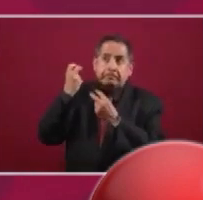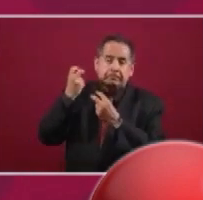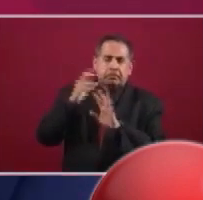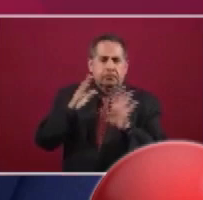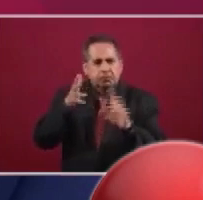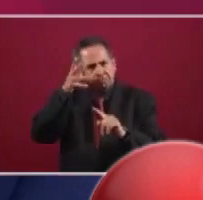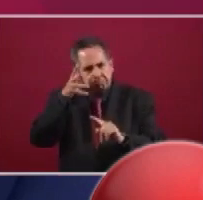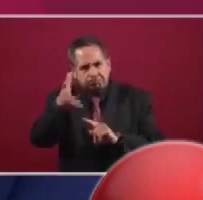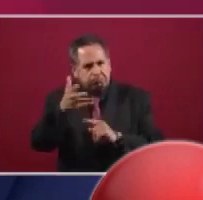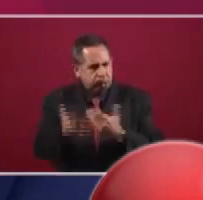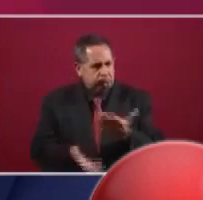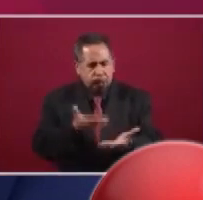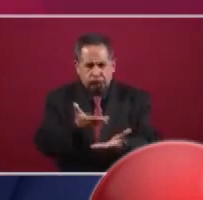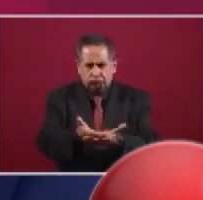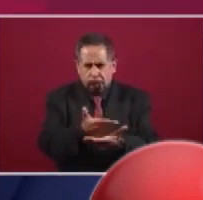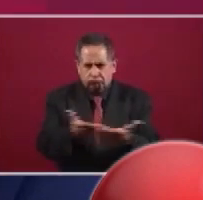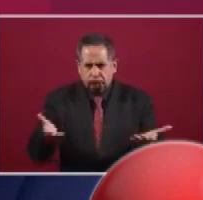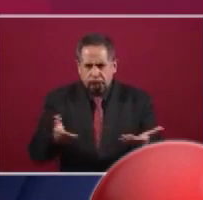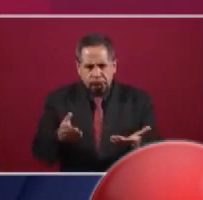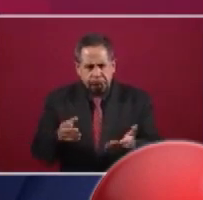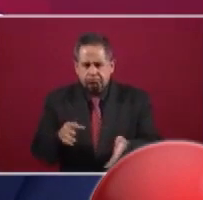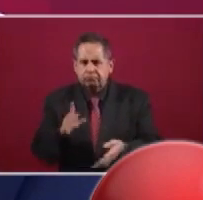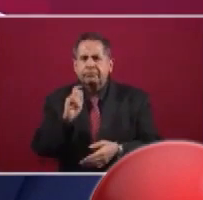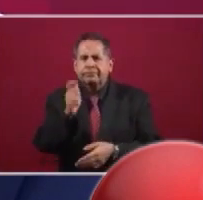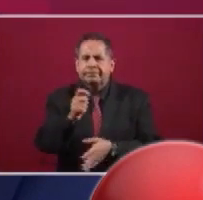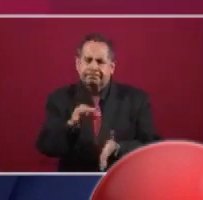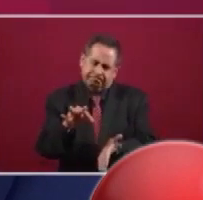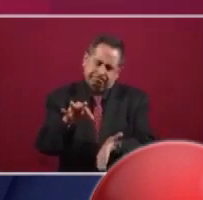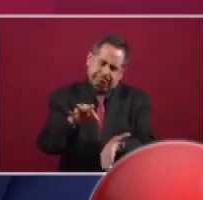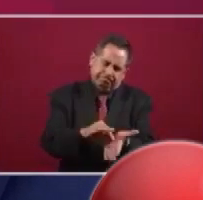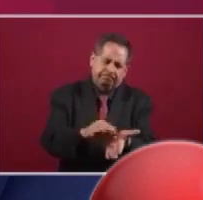que proponía lo del punto final,